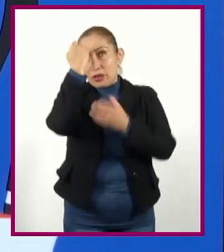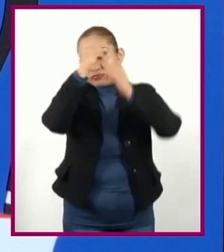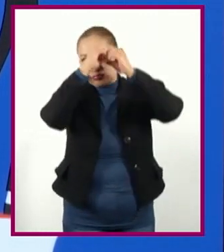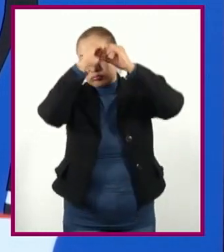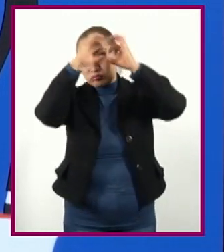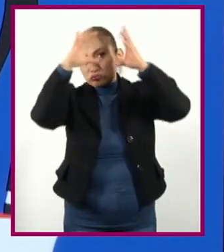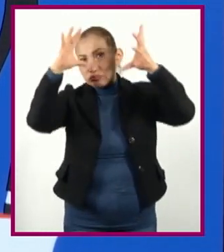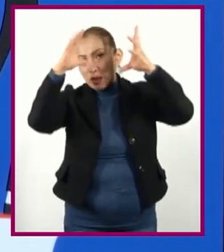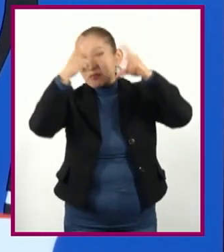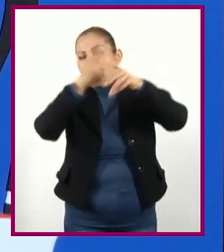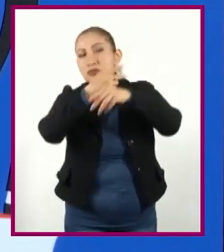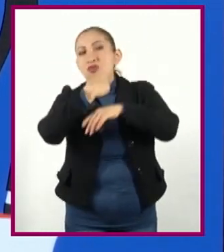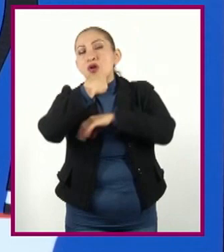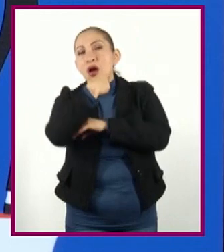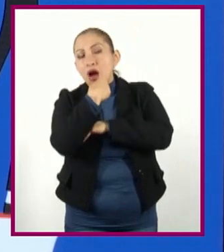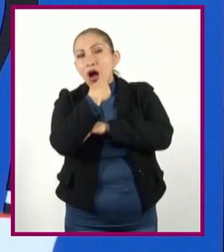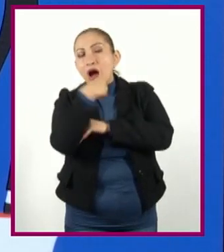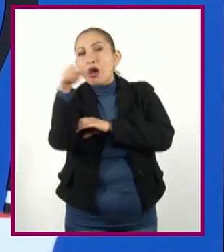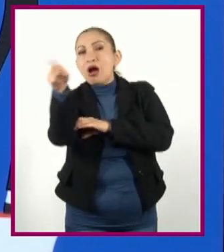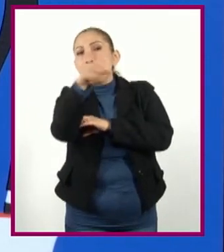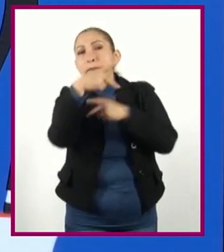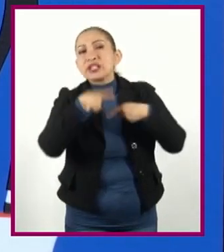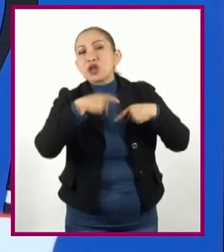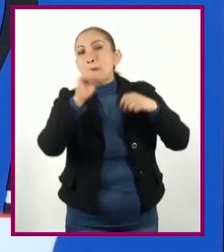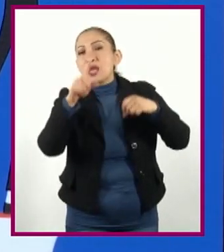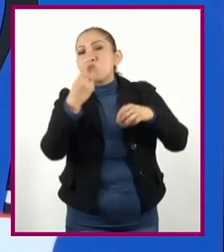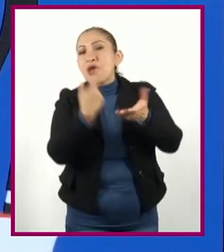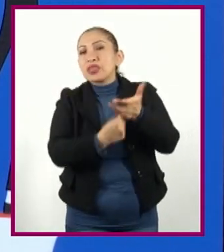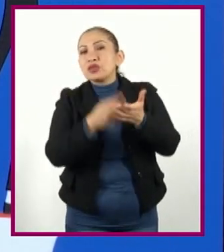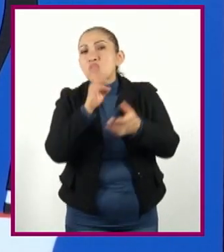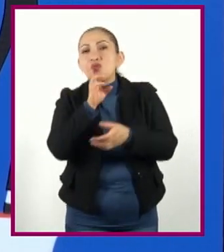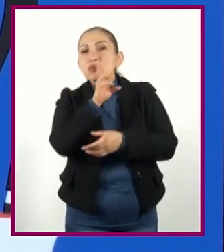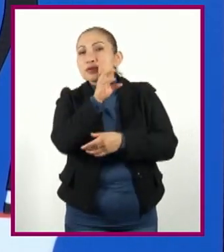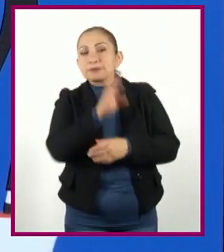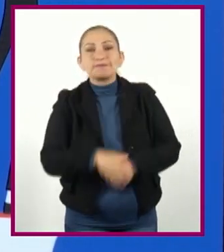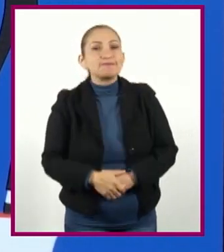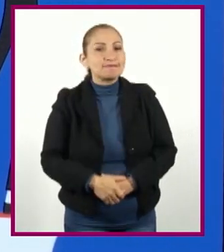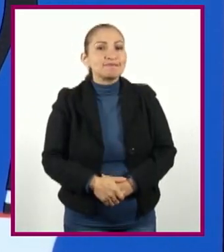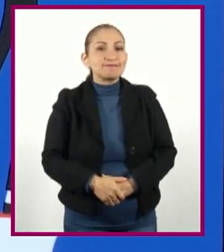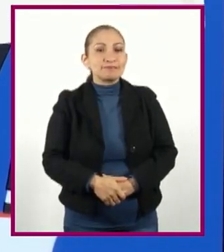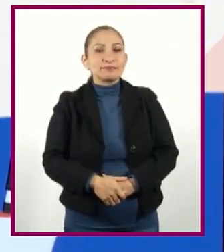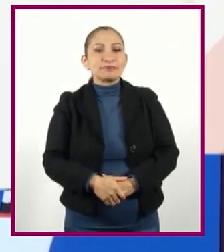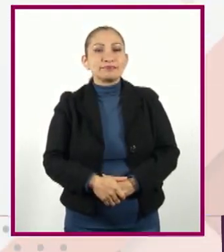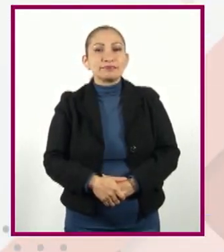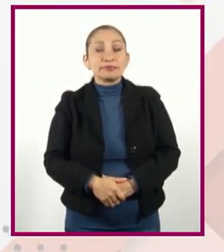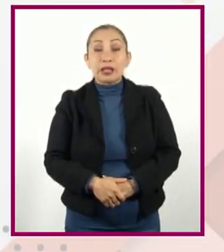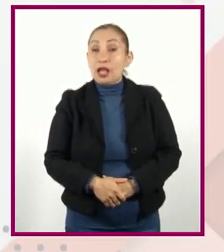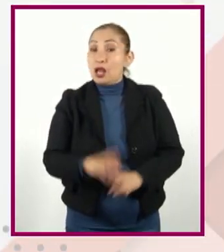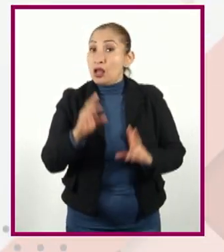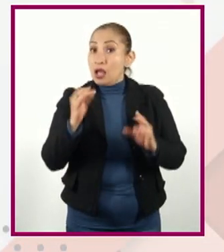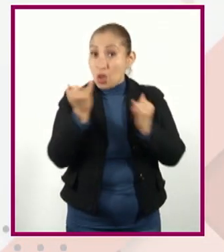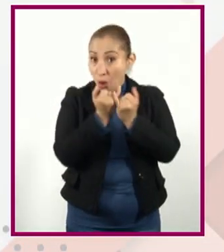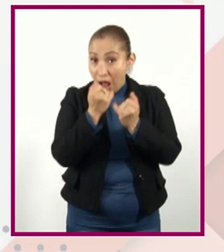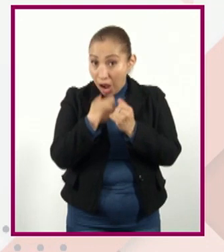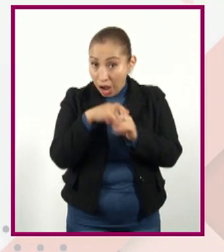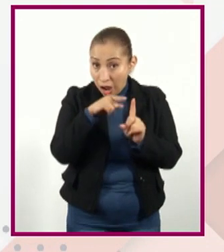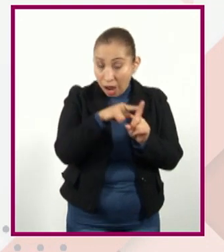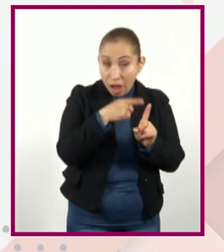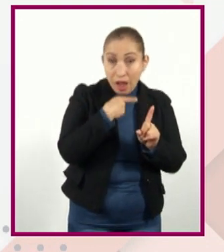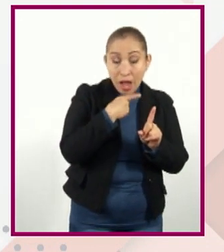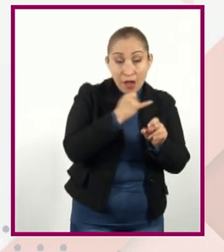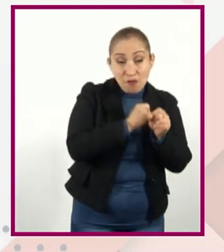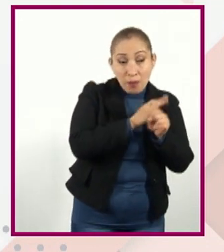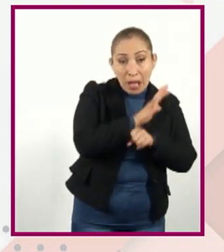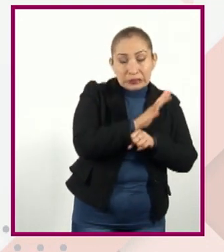sobre lo sucedido y sobre los que participan en la nota informativa. No es lo mismo decir los datos